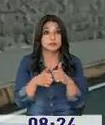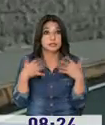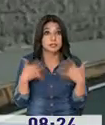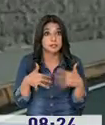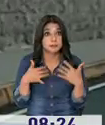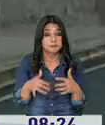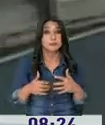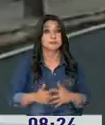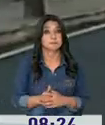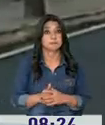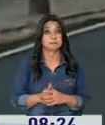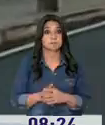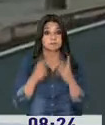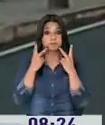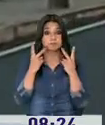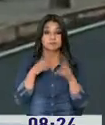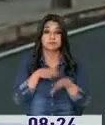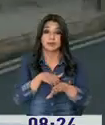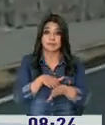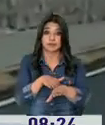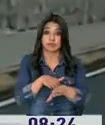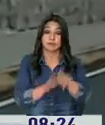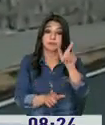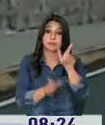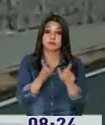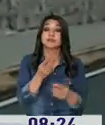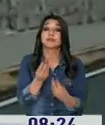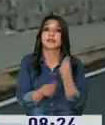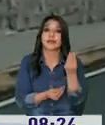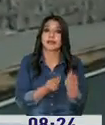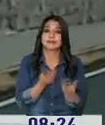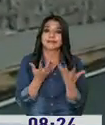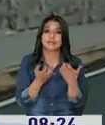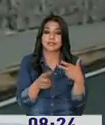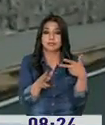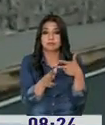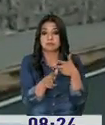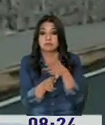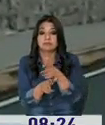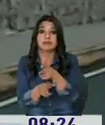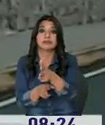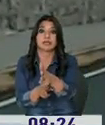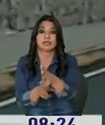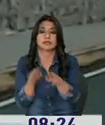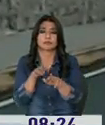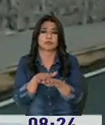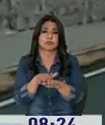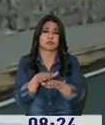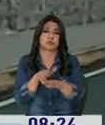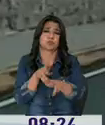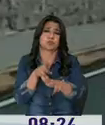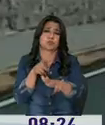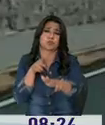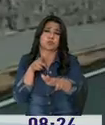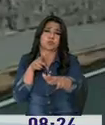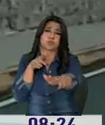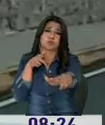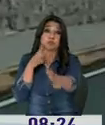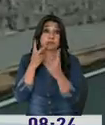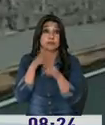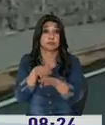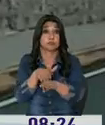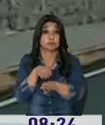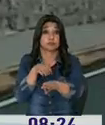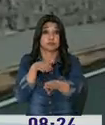Y evidentemente ven el tráfico. Y claro, la gente lo que hace es tratar de meterse porque las colas son abominables.